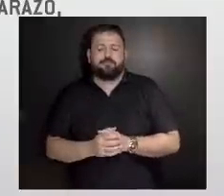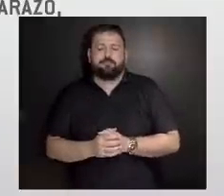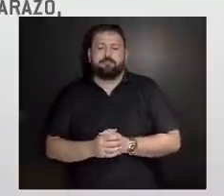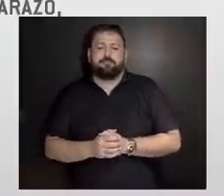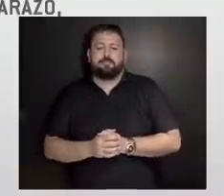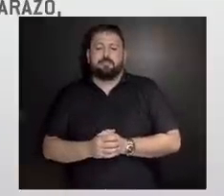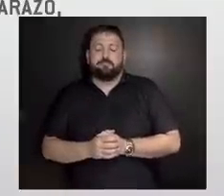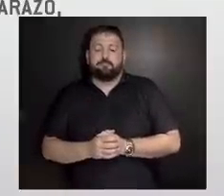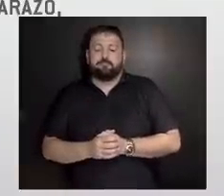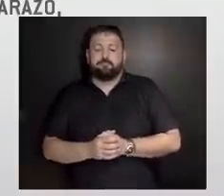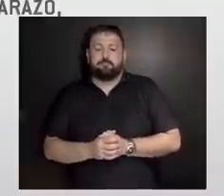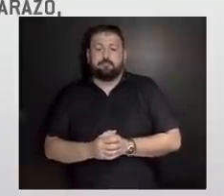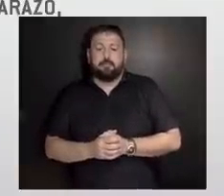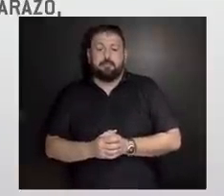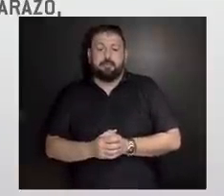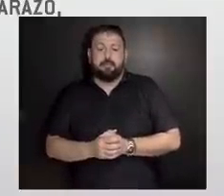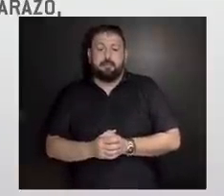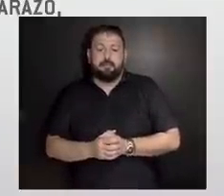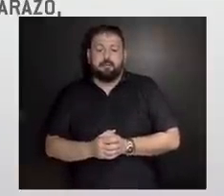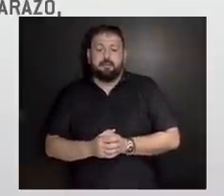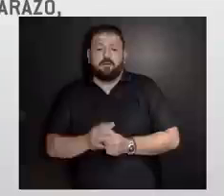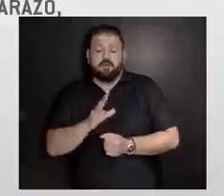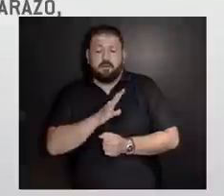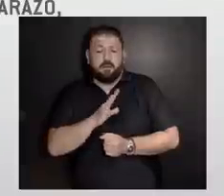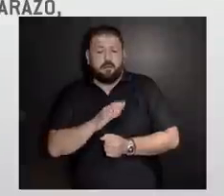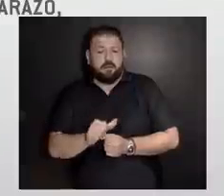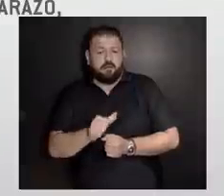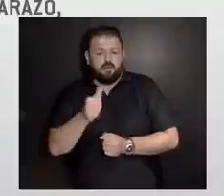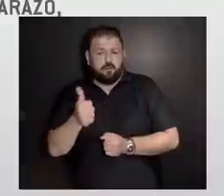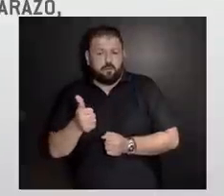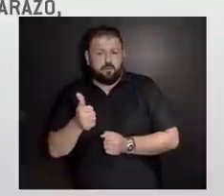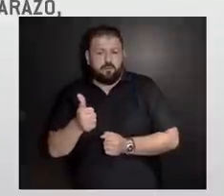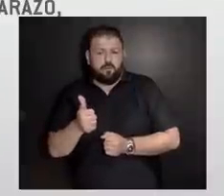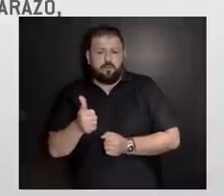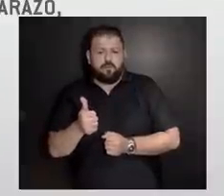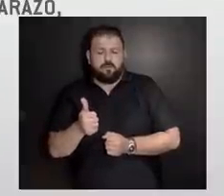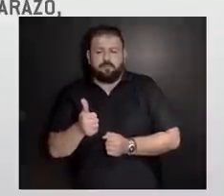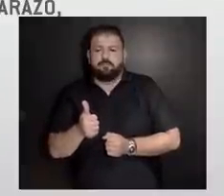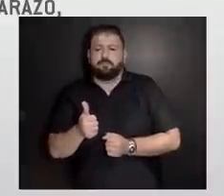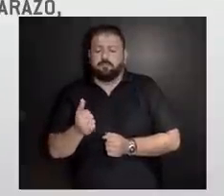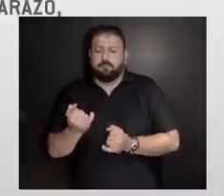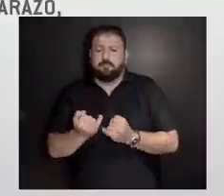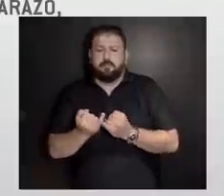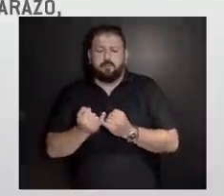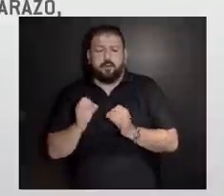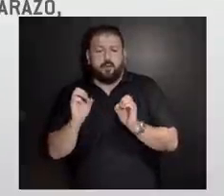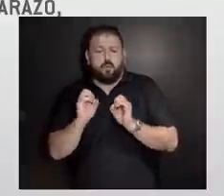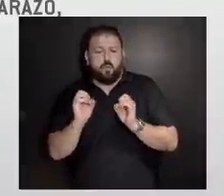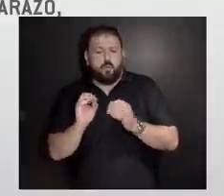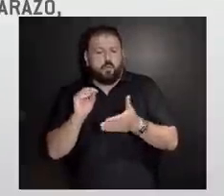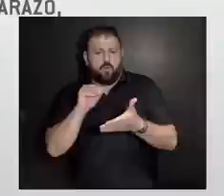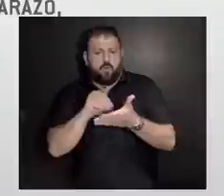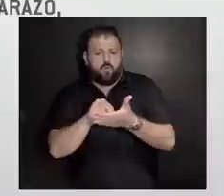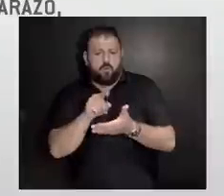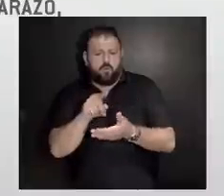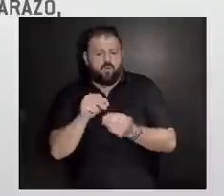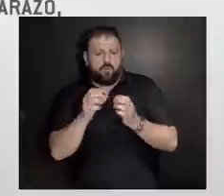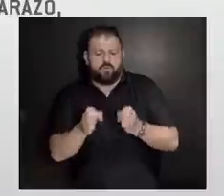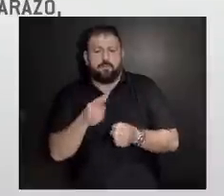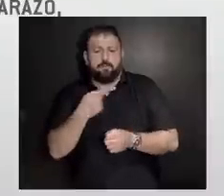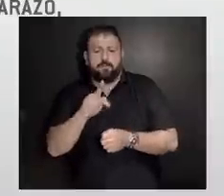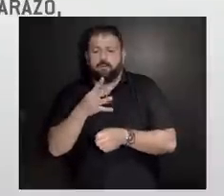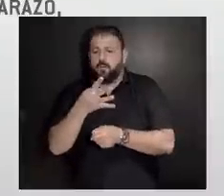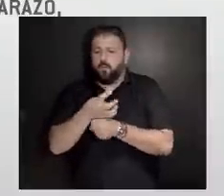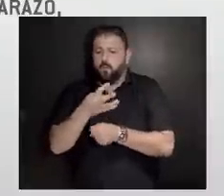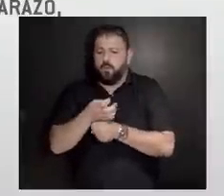retomar este punto. Y está otra grande clasificación que no pusimos aquí, pero que es un cuarto grupo